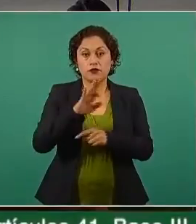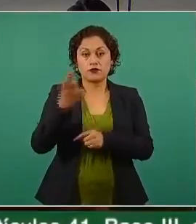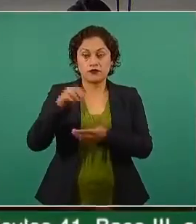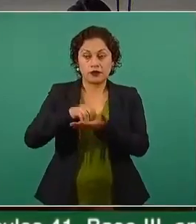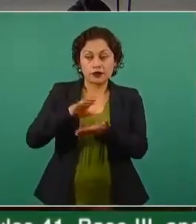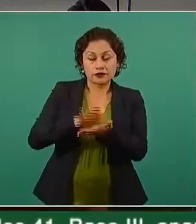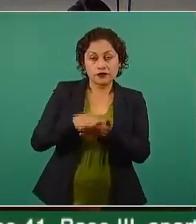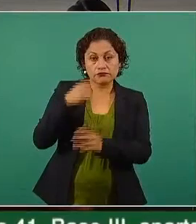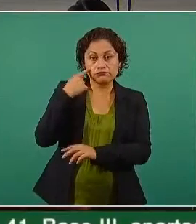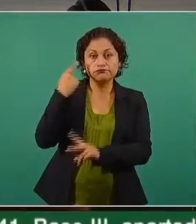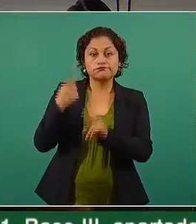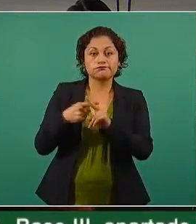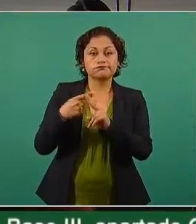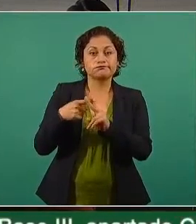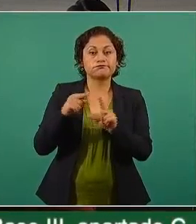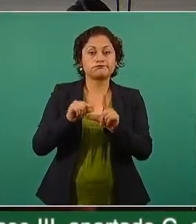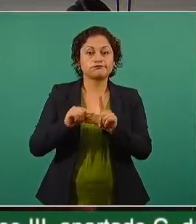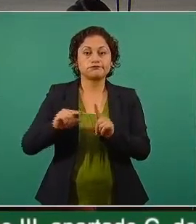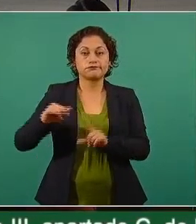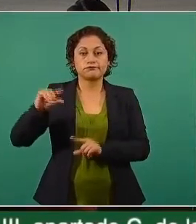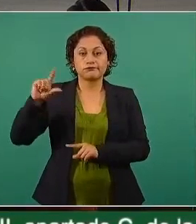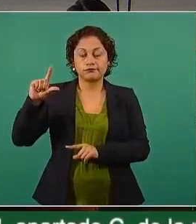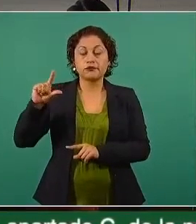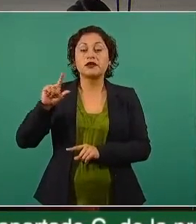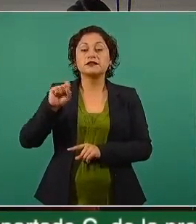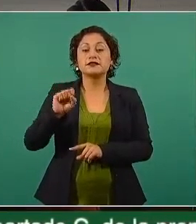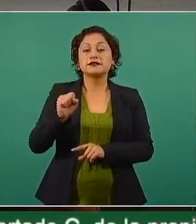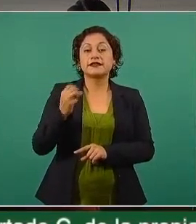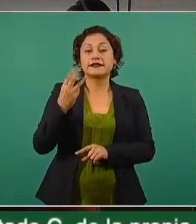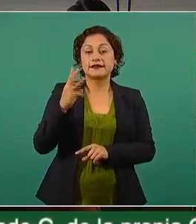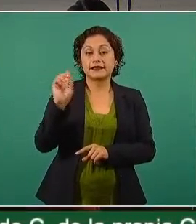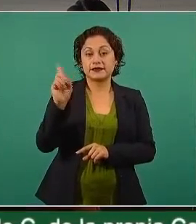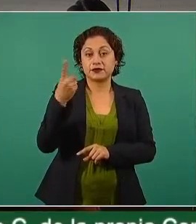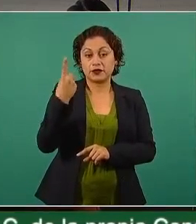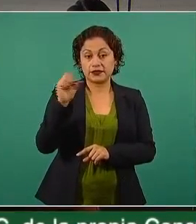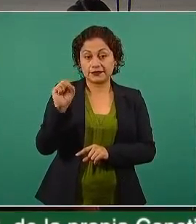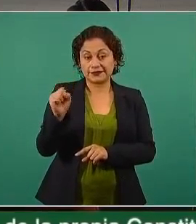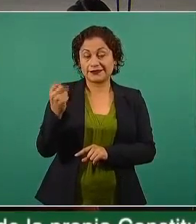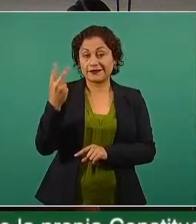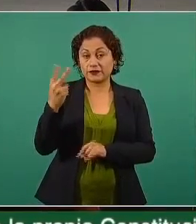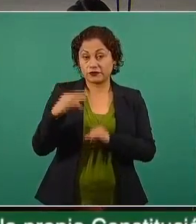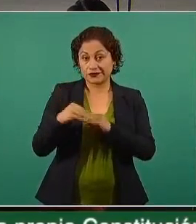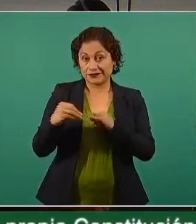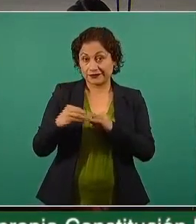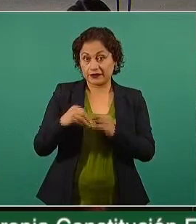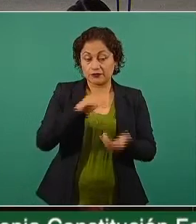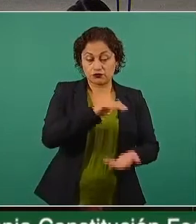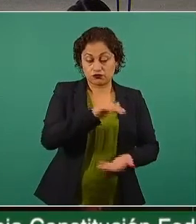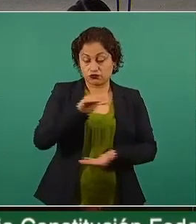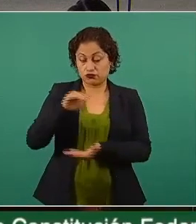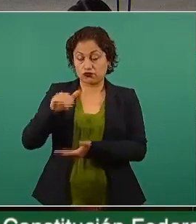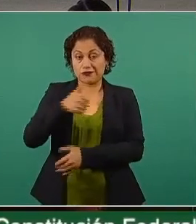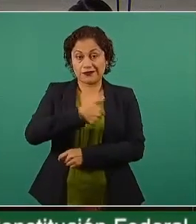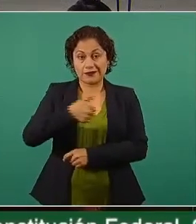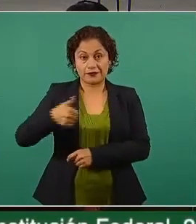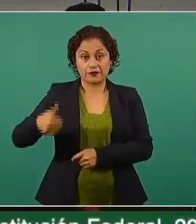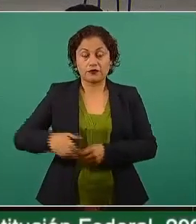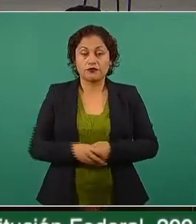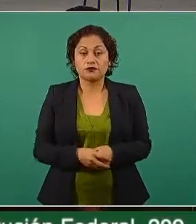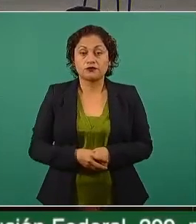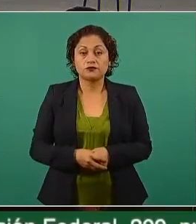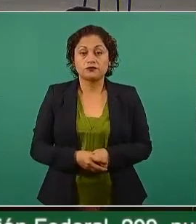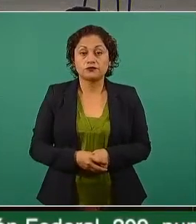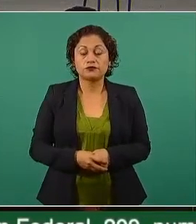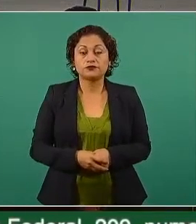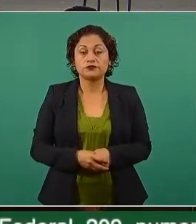ligero ascenso, promediando $63 con 62 centavos por barril. En los indicadores de ganancia